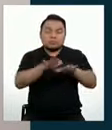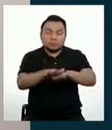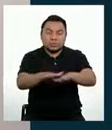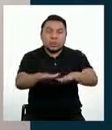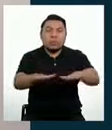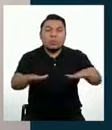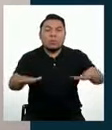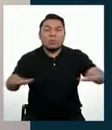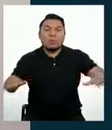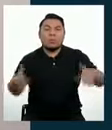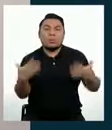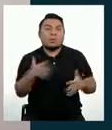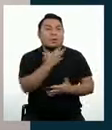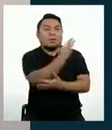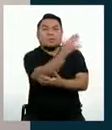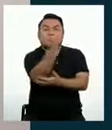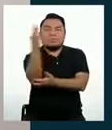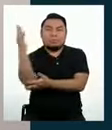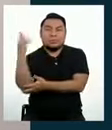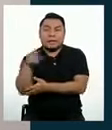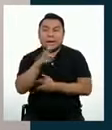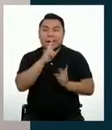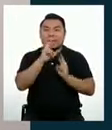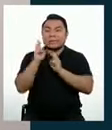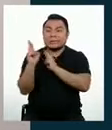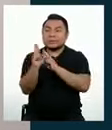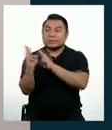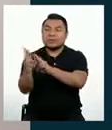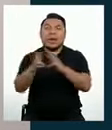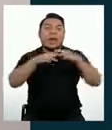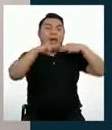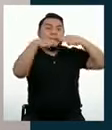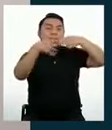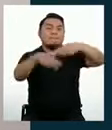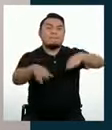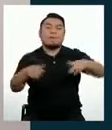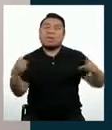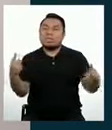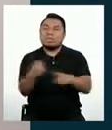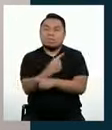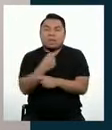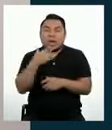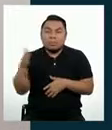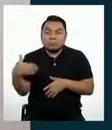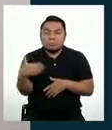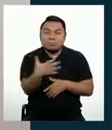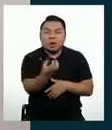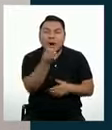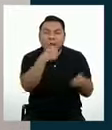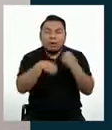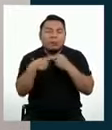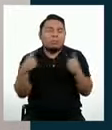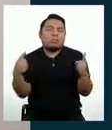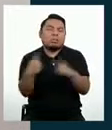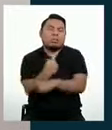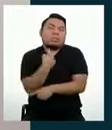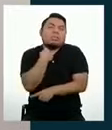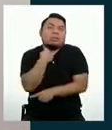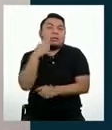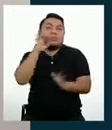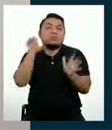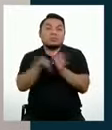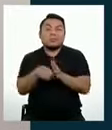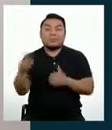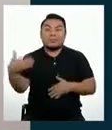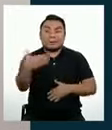que afecta a la agricultura, de los ríos y océanos, afectando a los organismos que los habitan, como por ejemplo